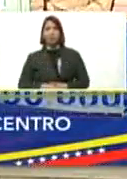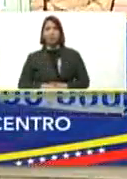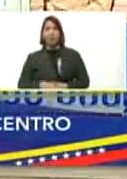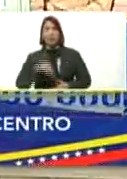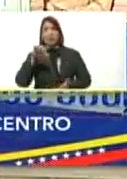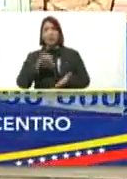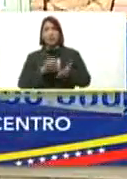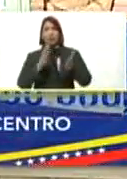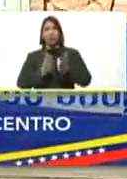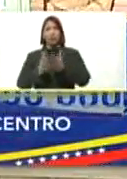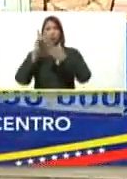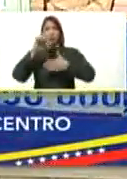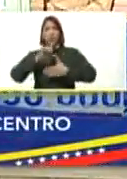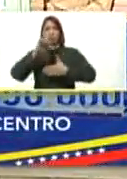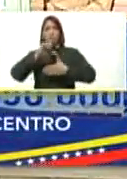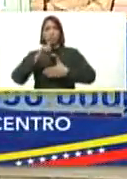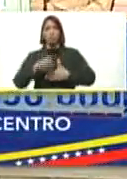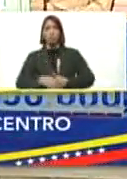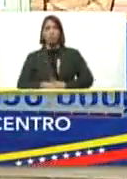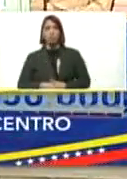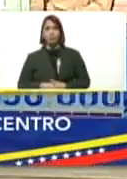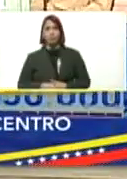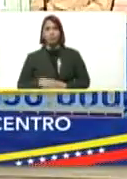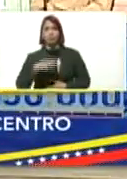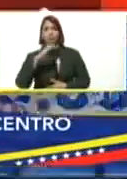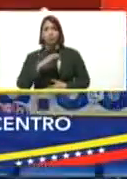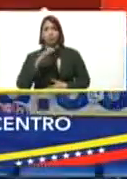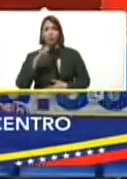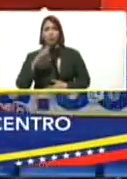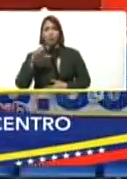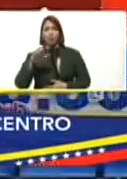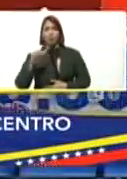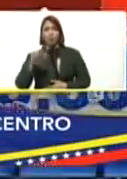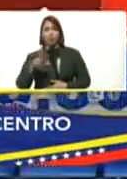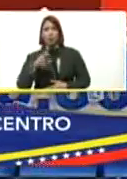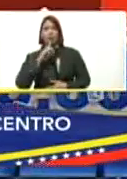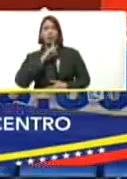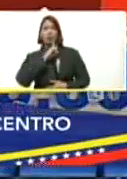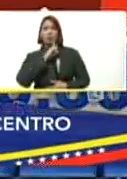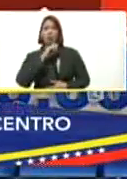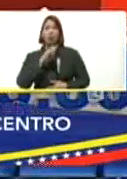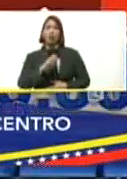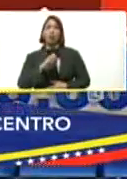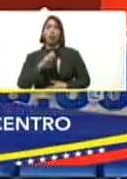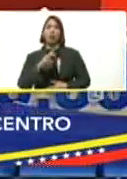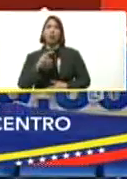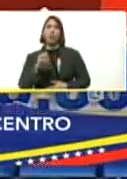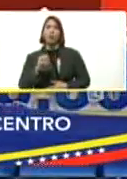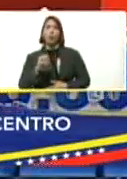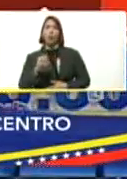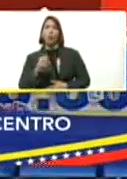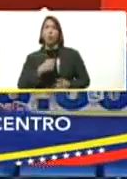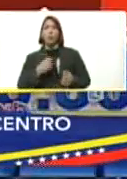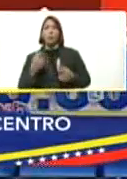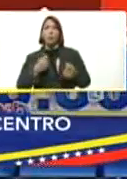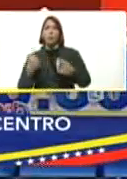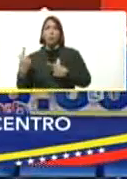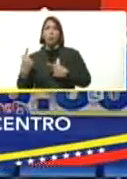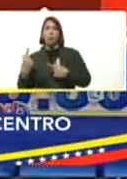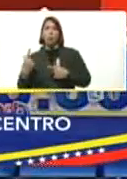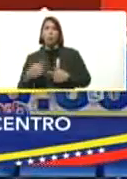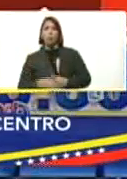de Estudios Latinoamericanos, CELAR, que se llama Evo Operación Rescate, una